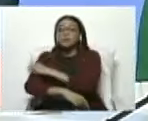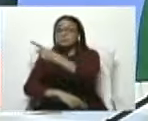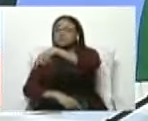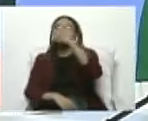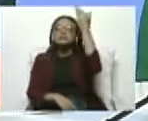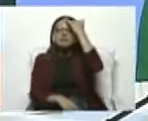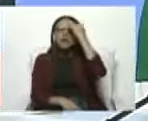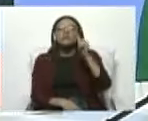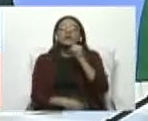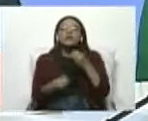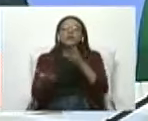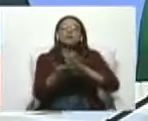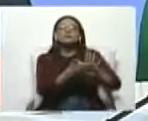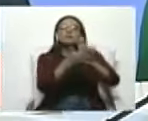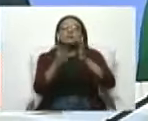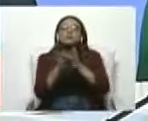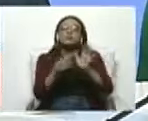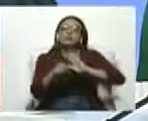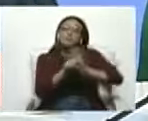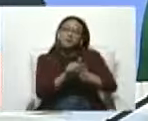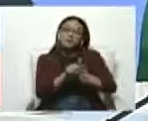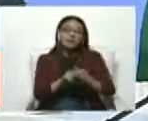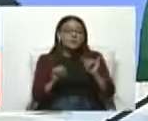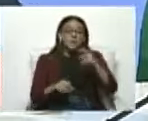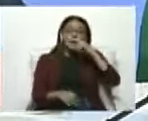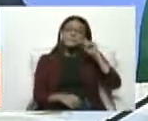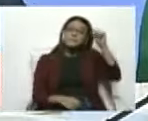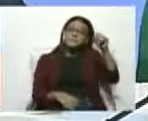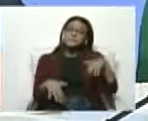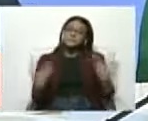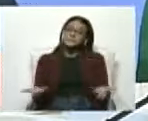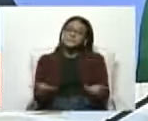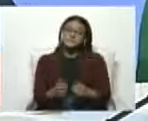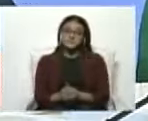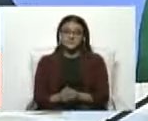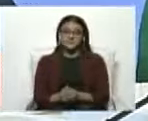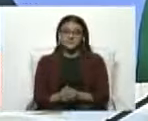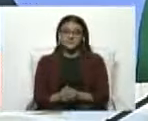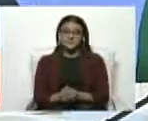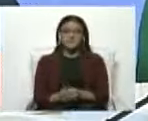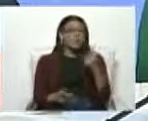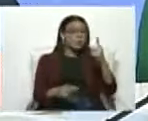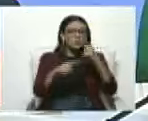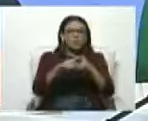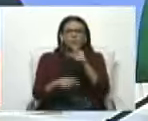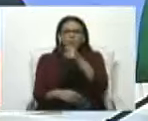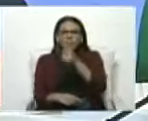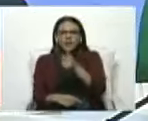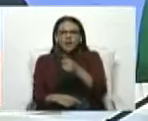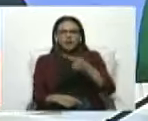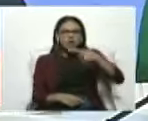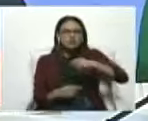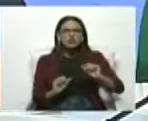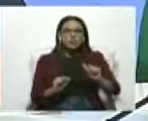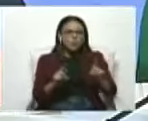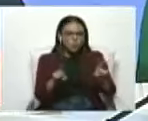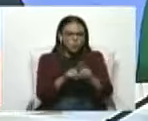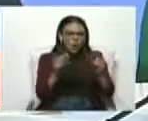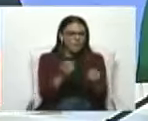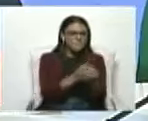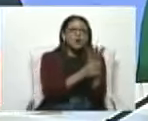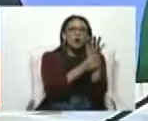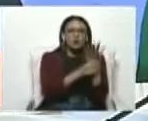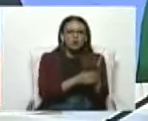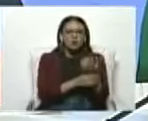Entonces, el presidente ha dicho, bueno, vamos a expandir el 1x10, y fuimos una fórmula